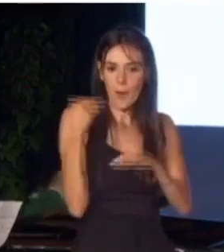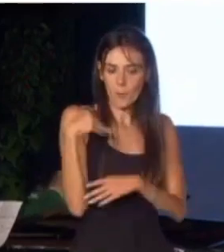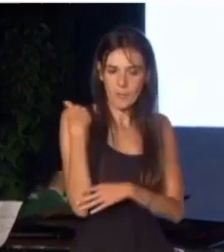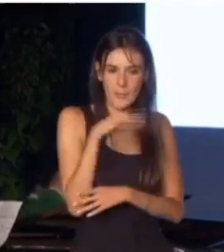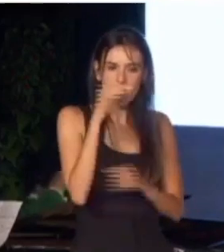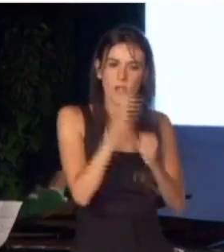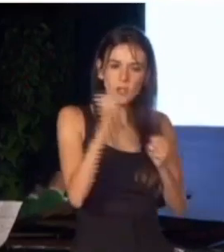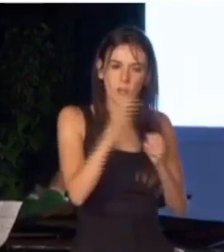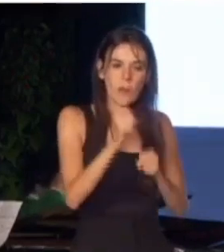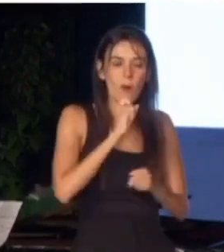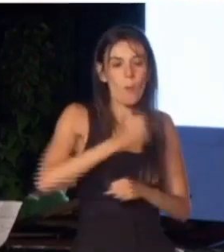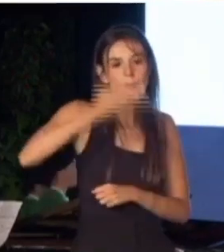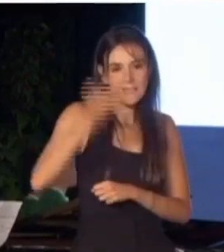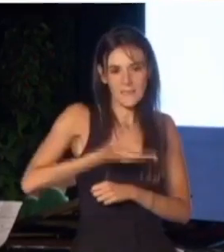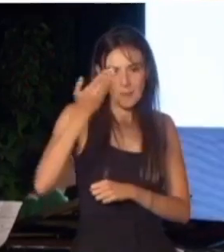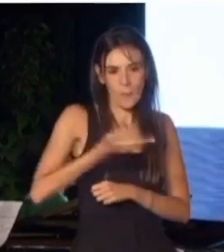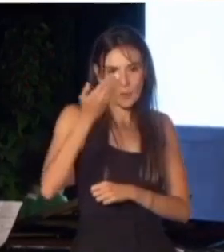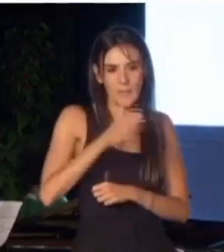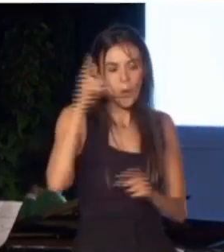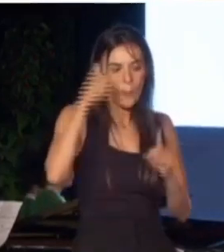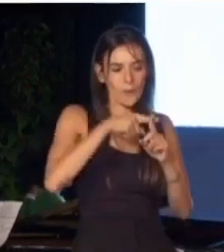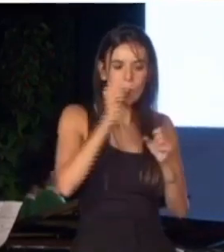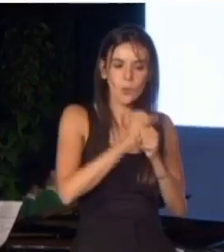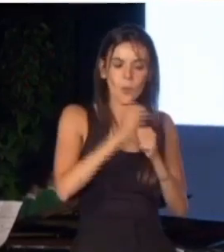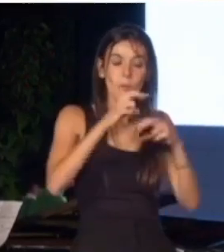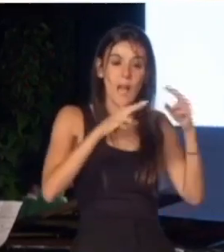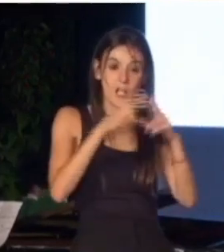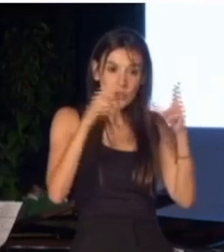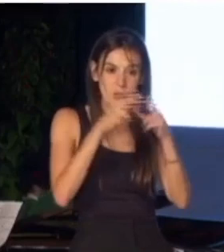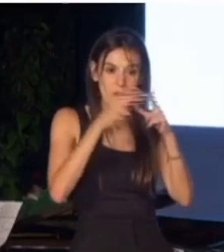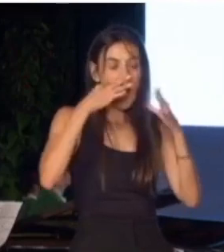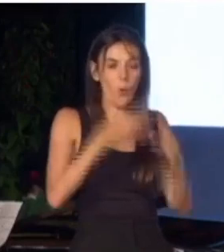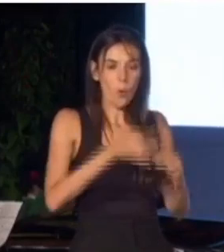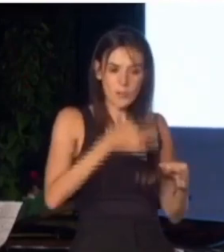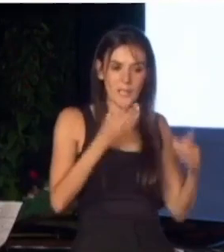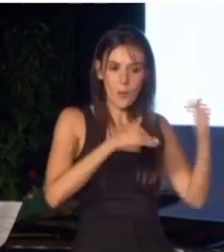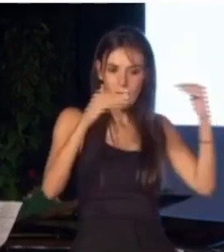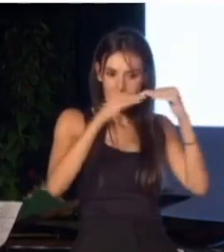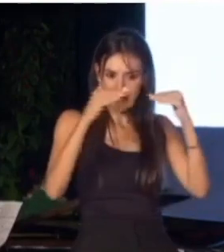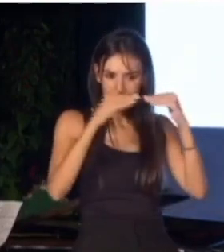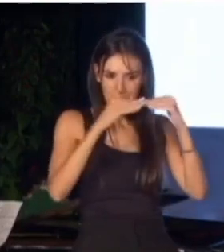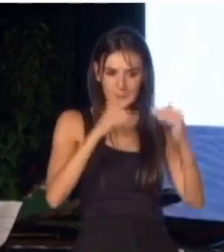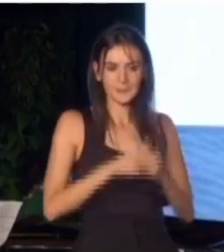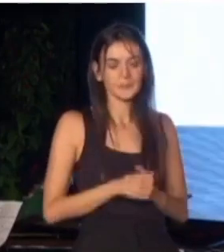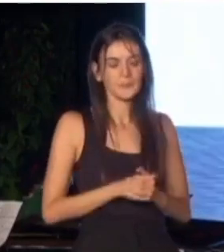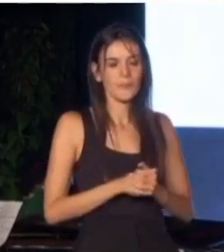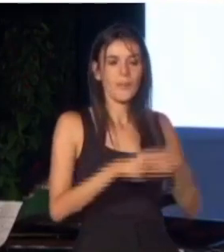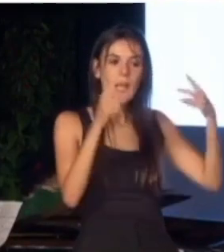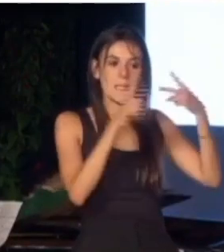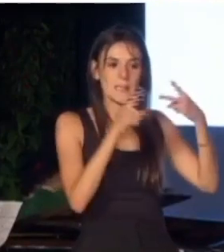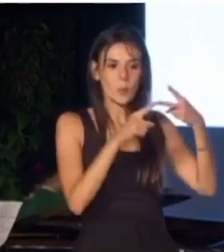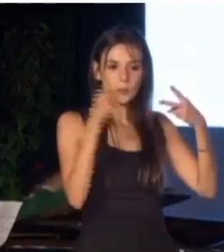labor es esencial para construir una sociedad más justa e igualitaria. En segundo